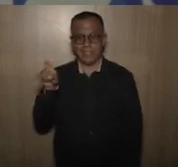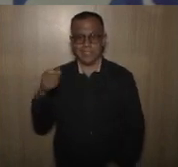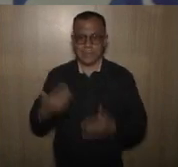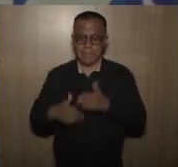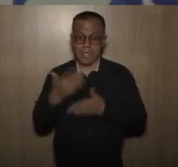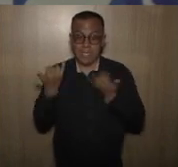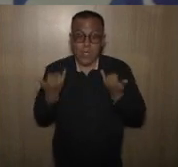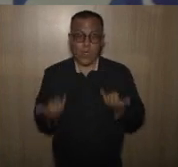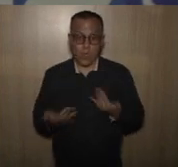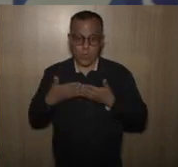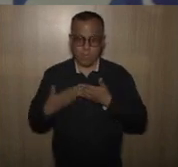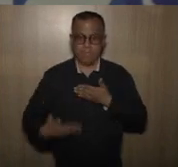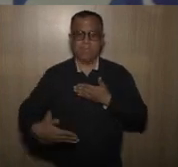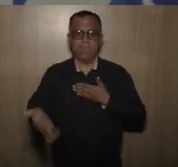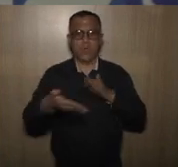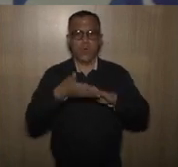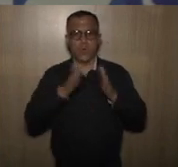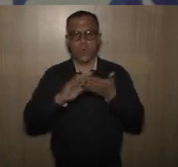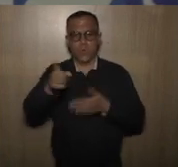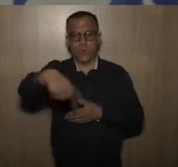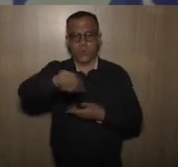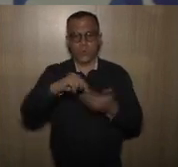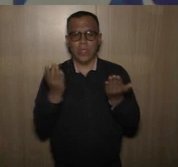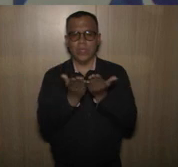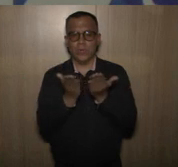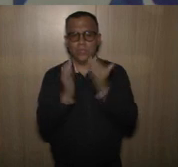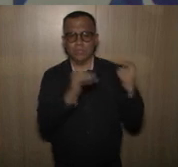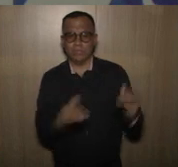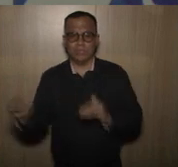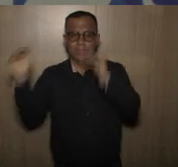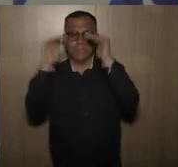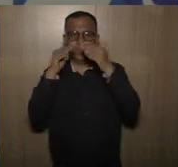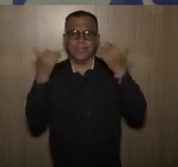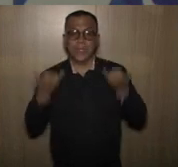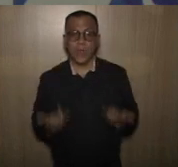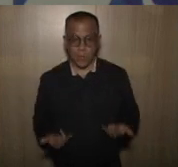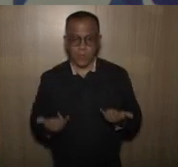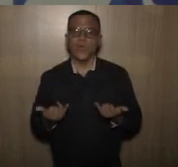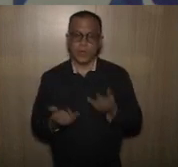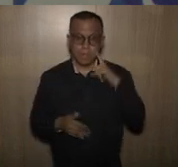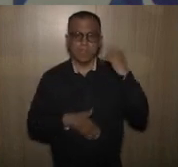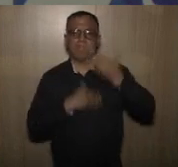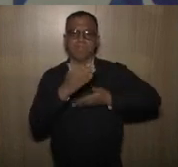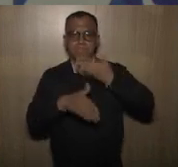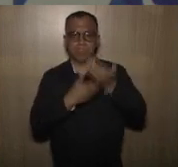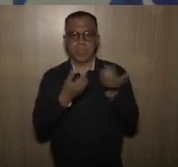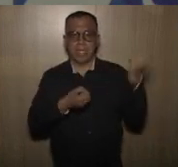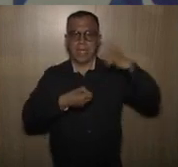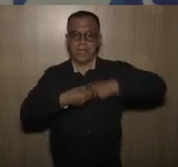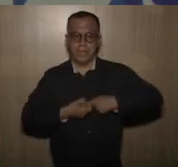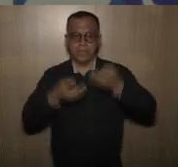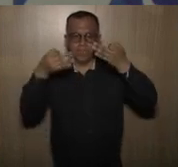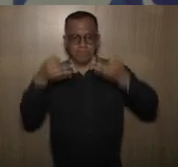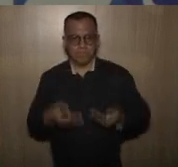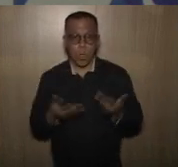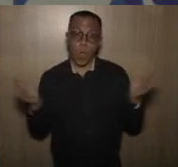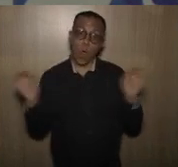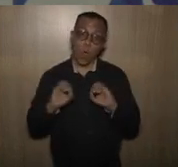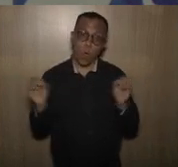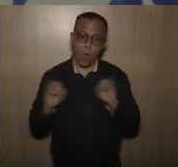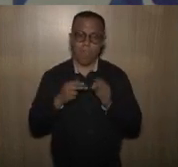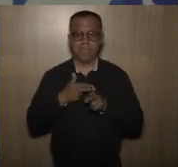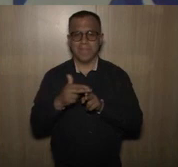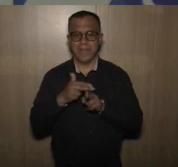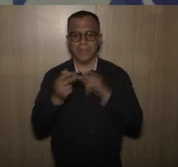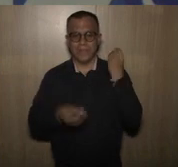desde hoy para la comunidad de la educación superior que adelanta actualmente sus trámites de registro calificado o que estará